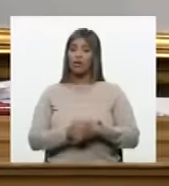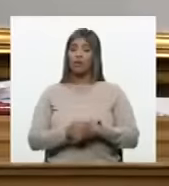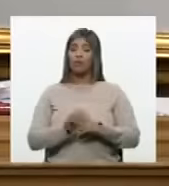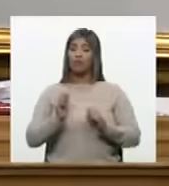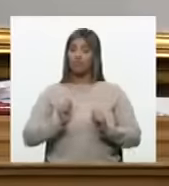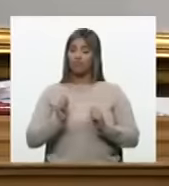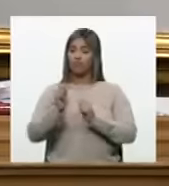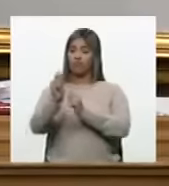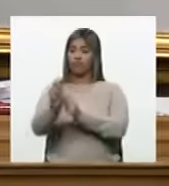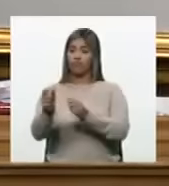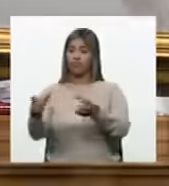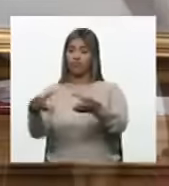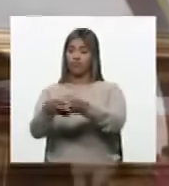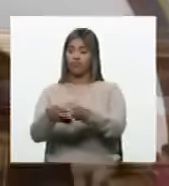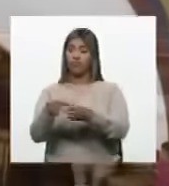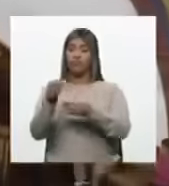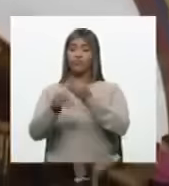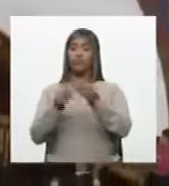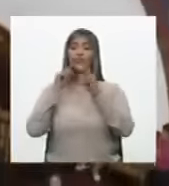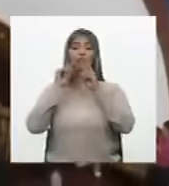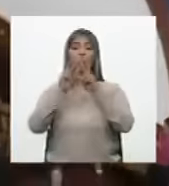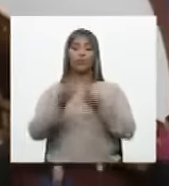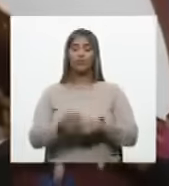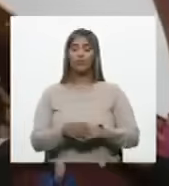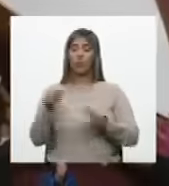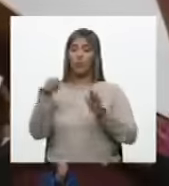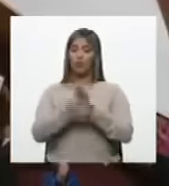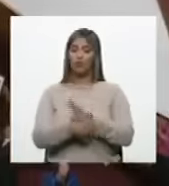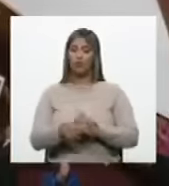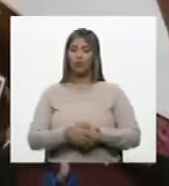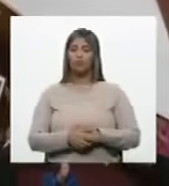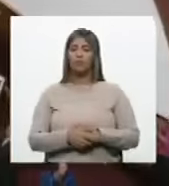designó para realizar esta investigación